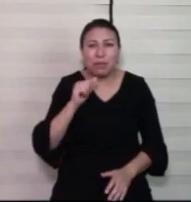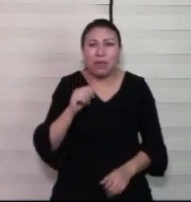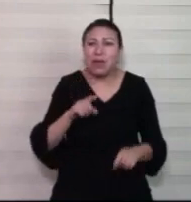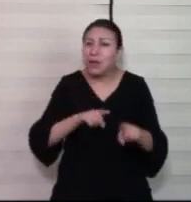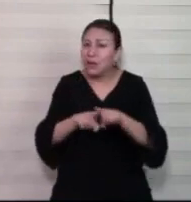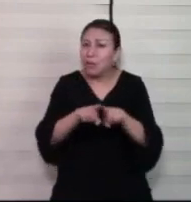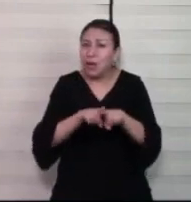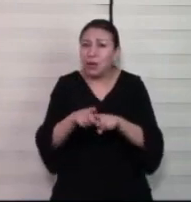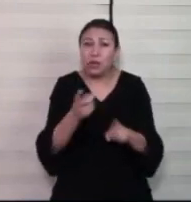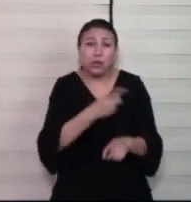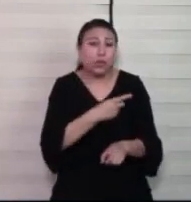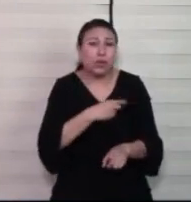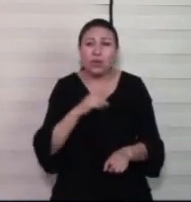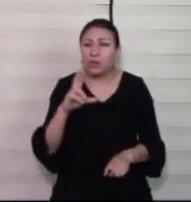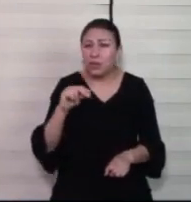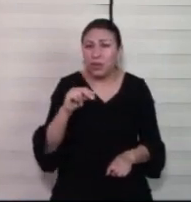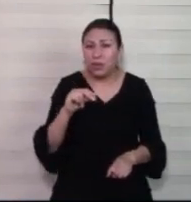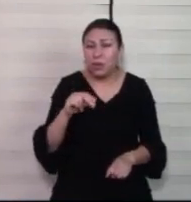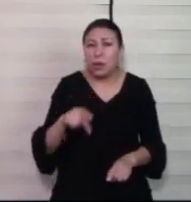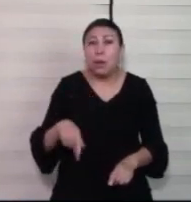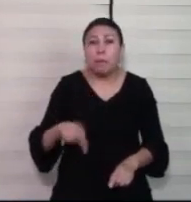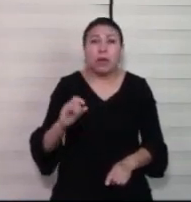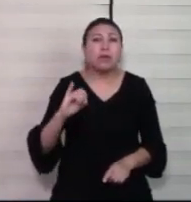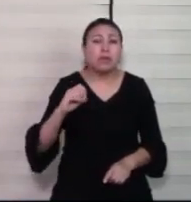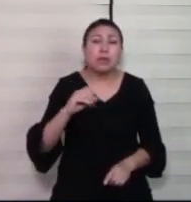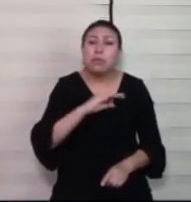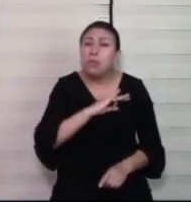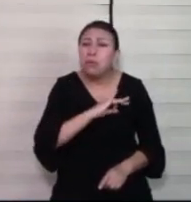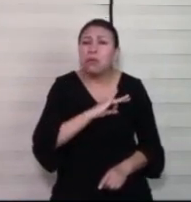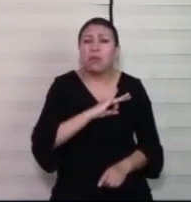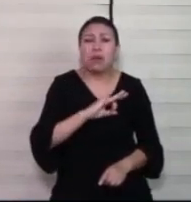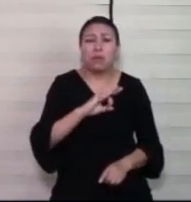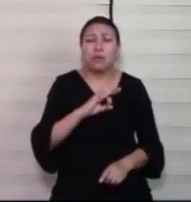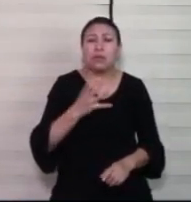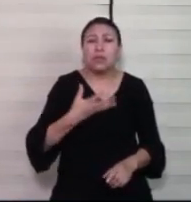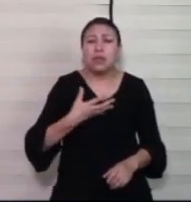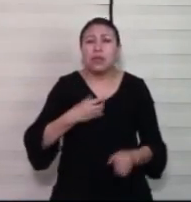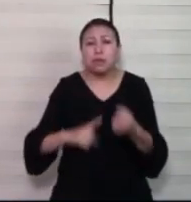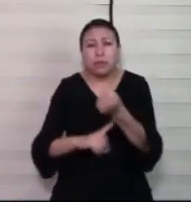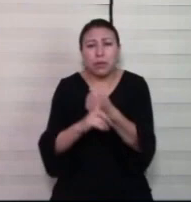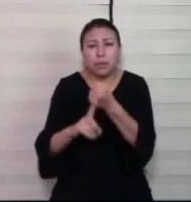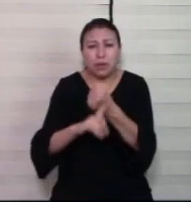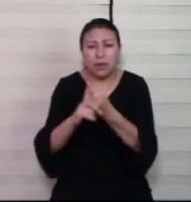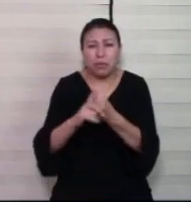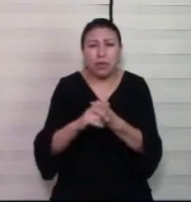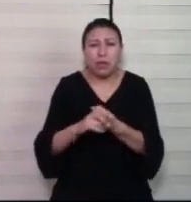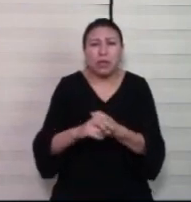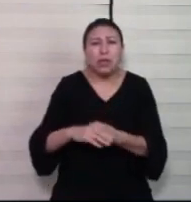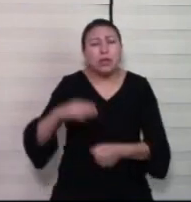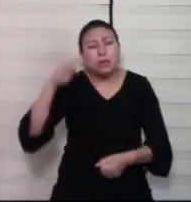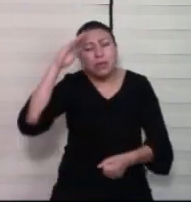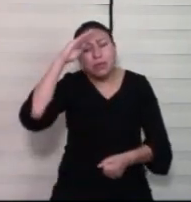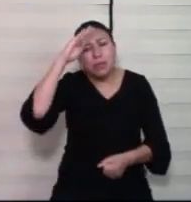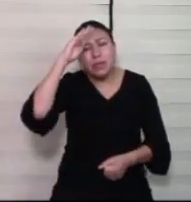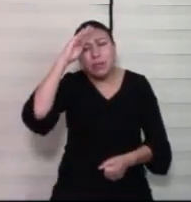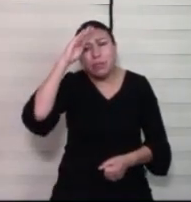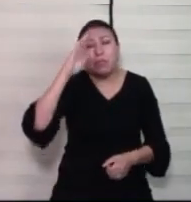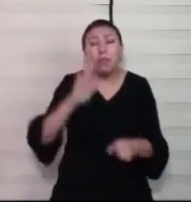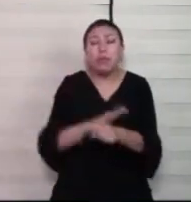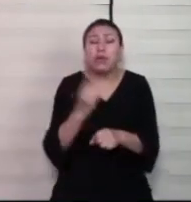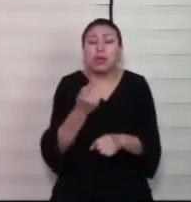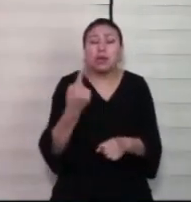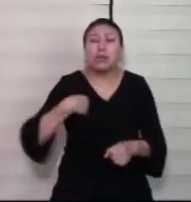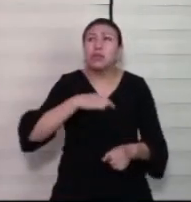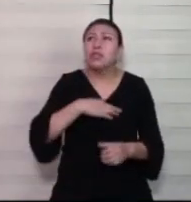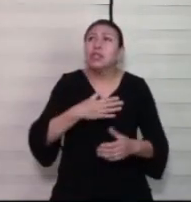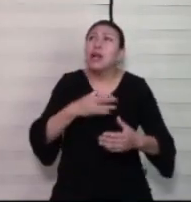Pero otra vez, no estamos exentos. De modo que no pensemos que porque amamos a Dios, que porque leemos la Biblia, que porque